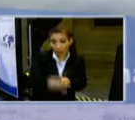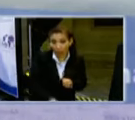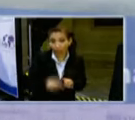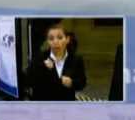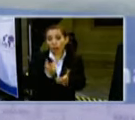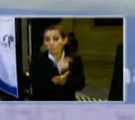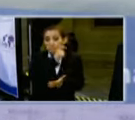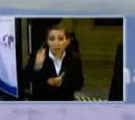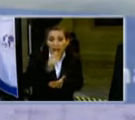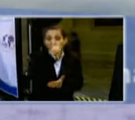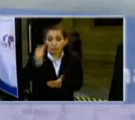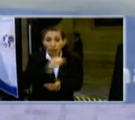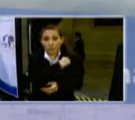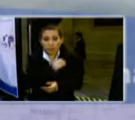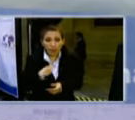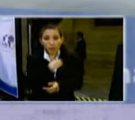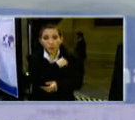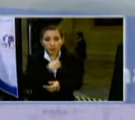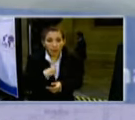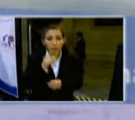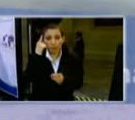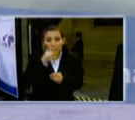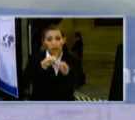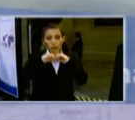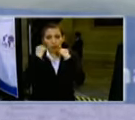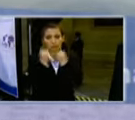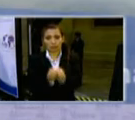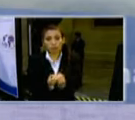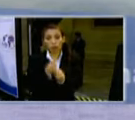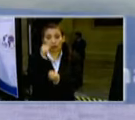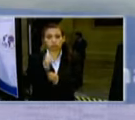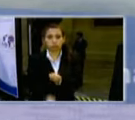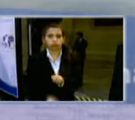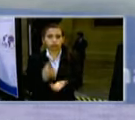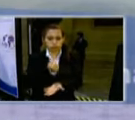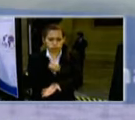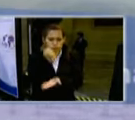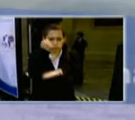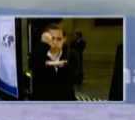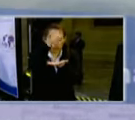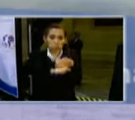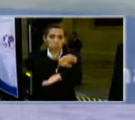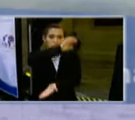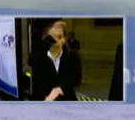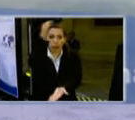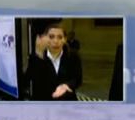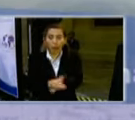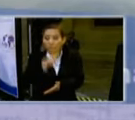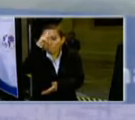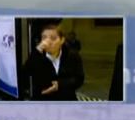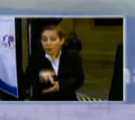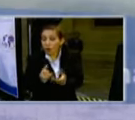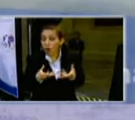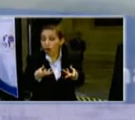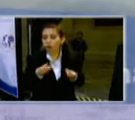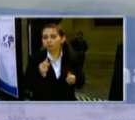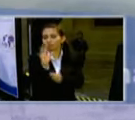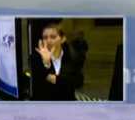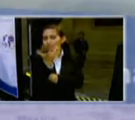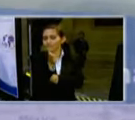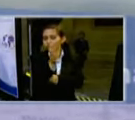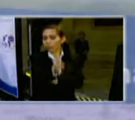el pago de membresías a organismos internacionales es significativo. México gasta